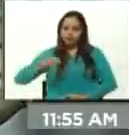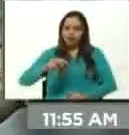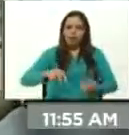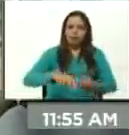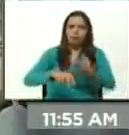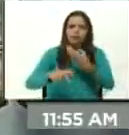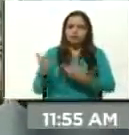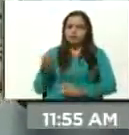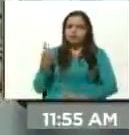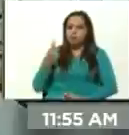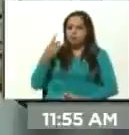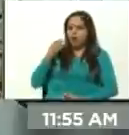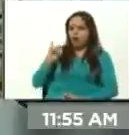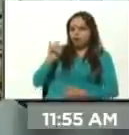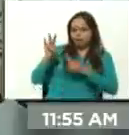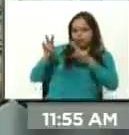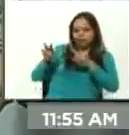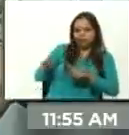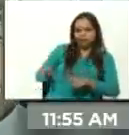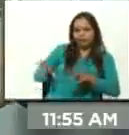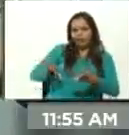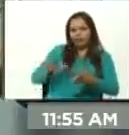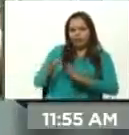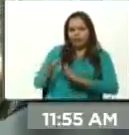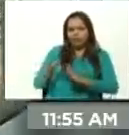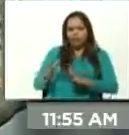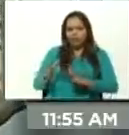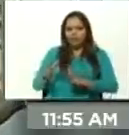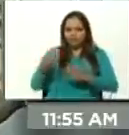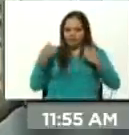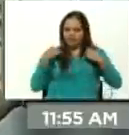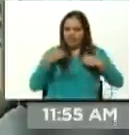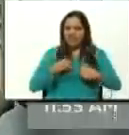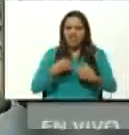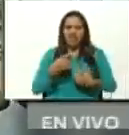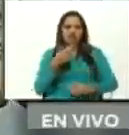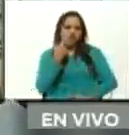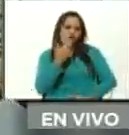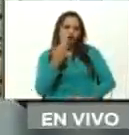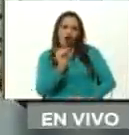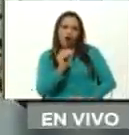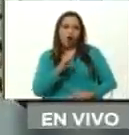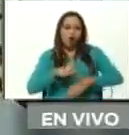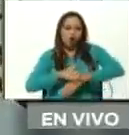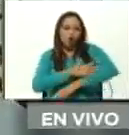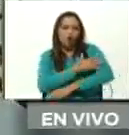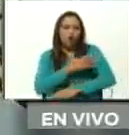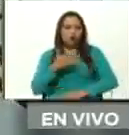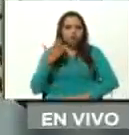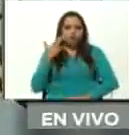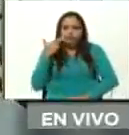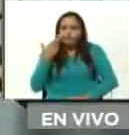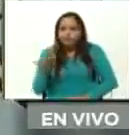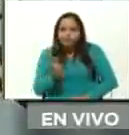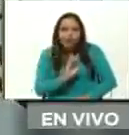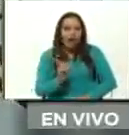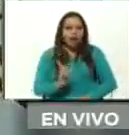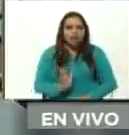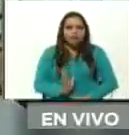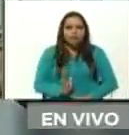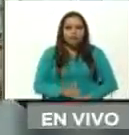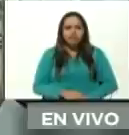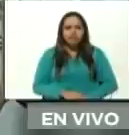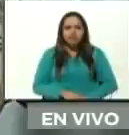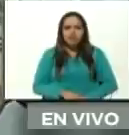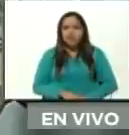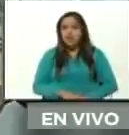tener alguna identificación, una franela roja o por su color. Es decir, crímenes de